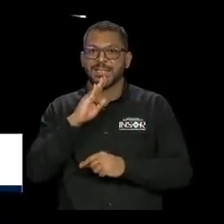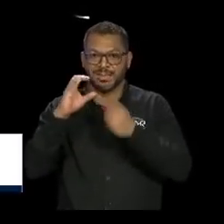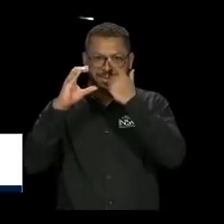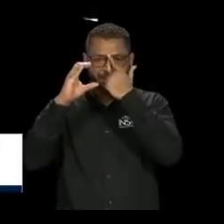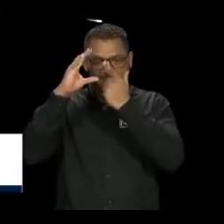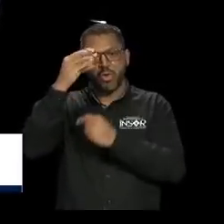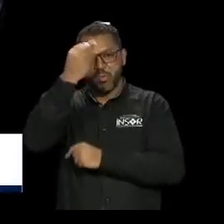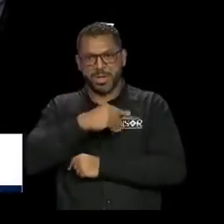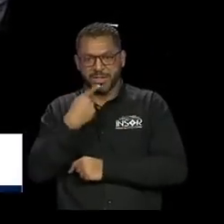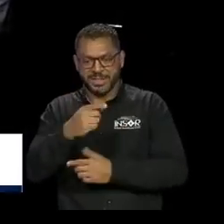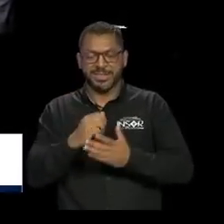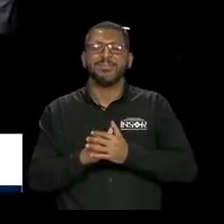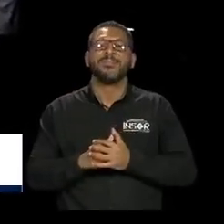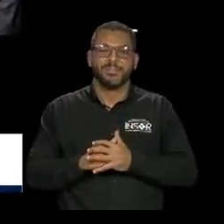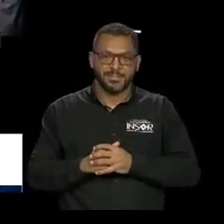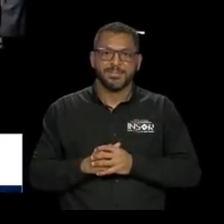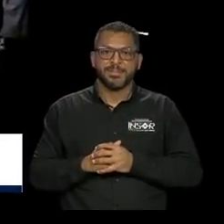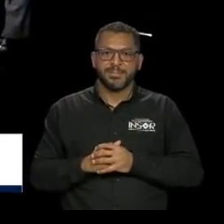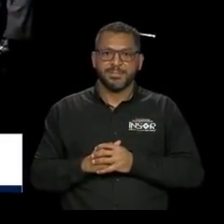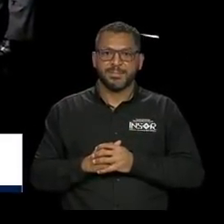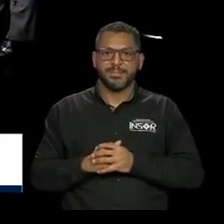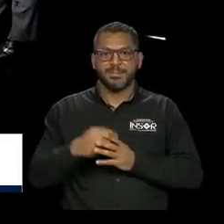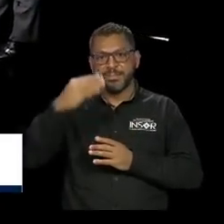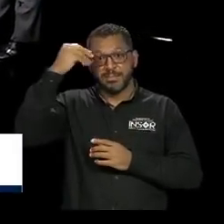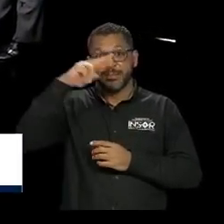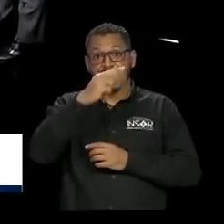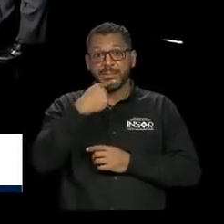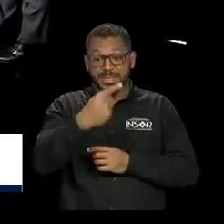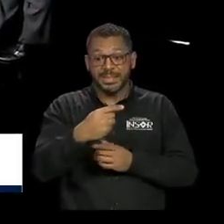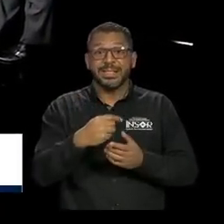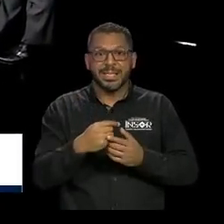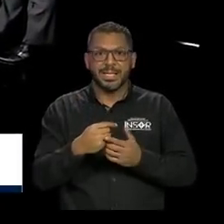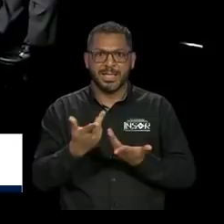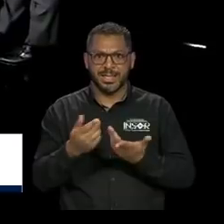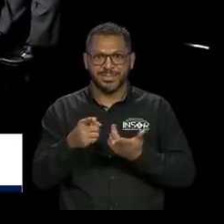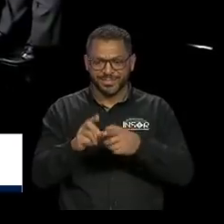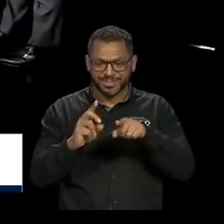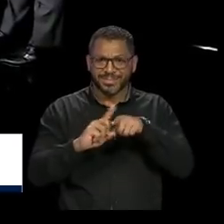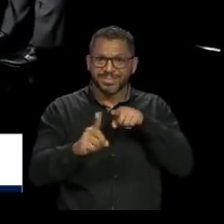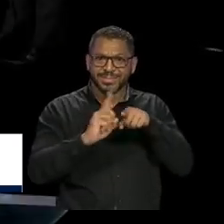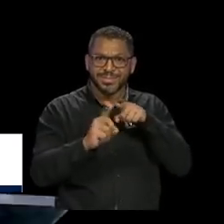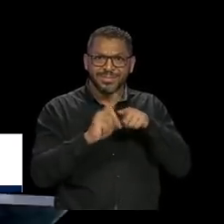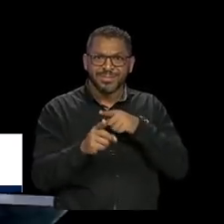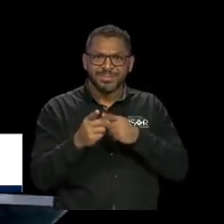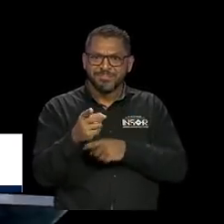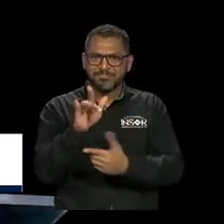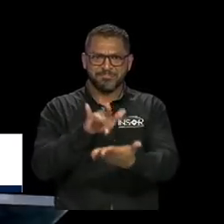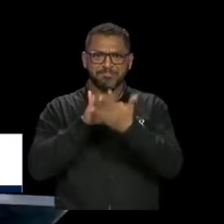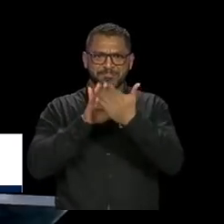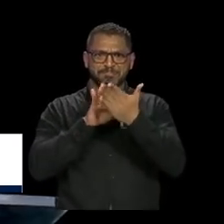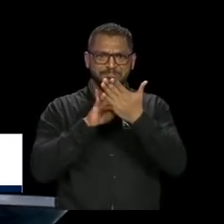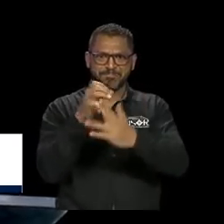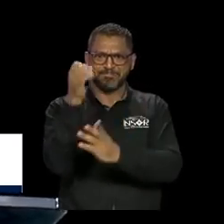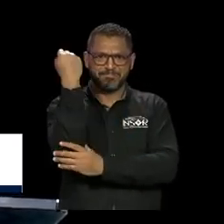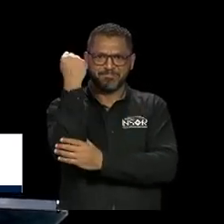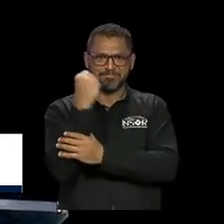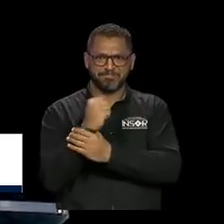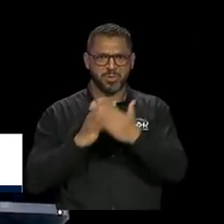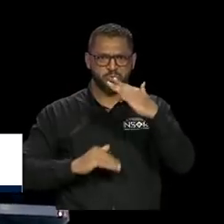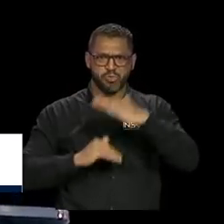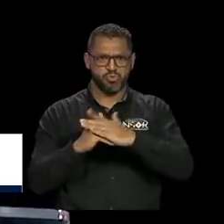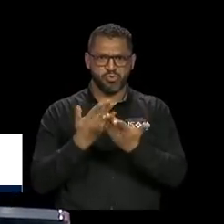mira el sistema transmilenio es ineficiente porque tiene costos operacionales crecientes